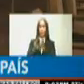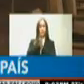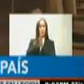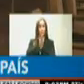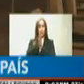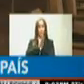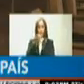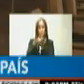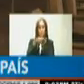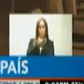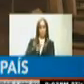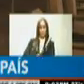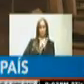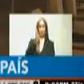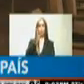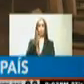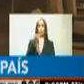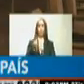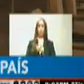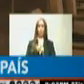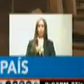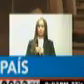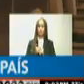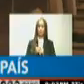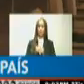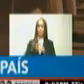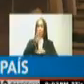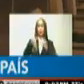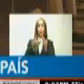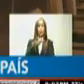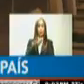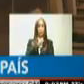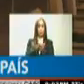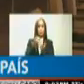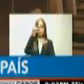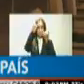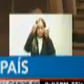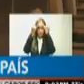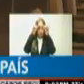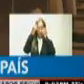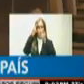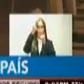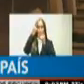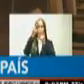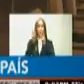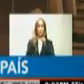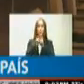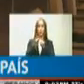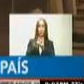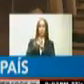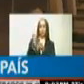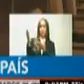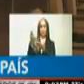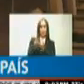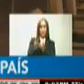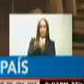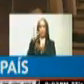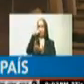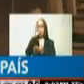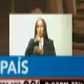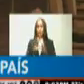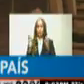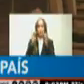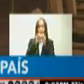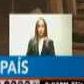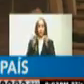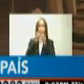abordado brevemente y asegura debe ejercerse una buena política y los sacrificios que hace la población, según las palabras del presidente